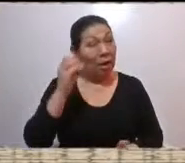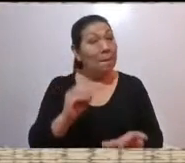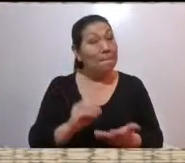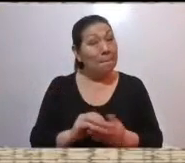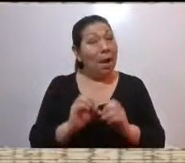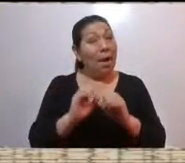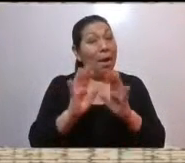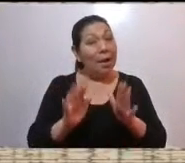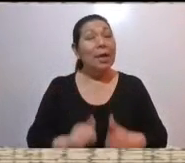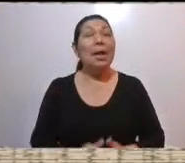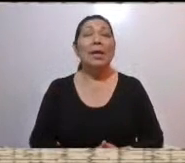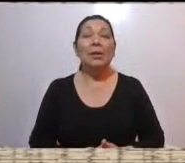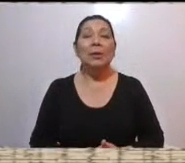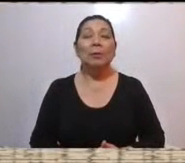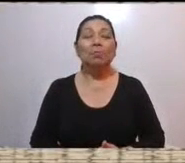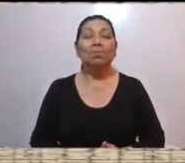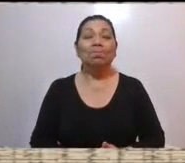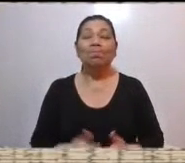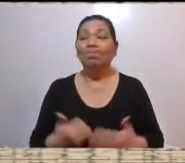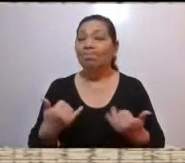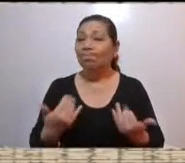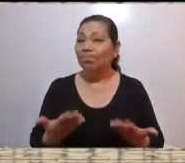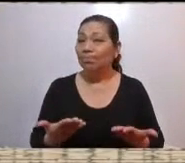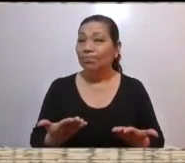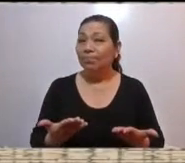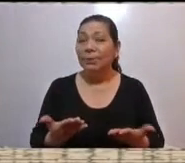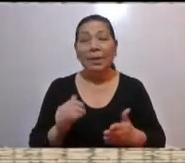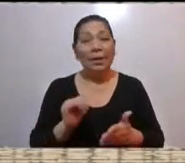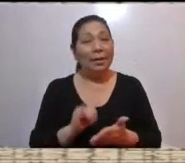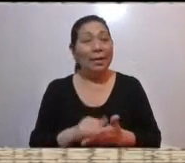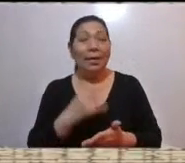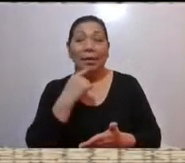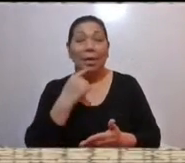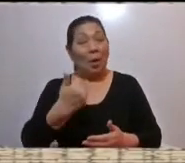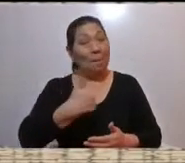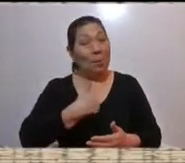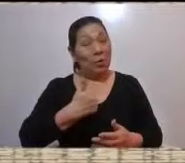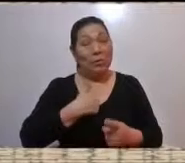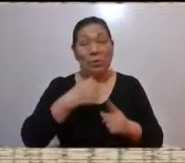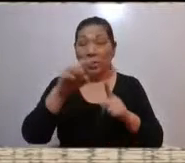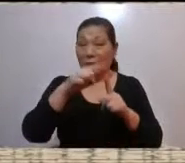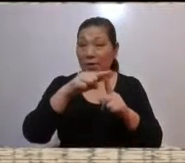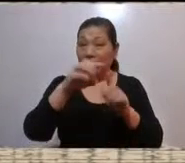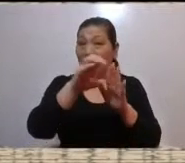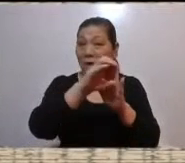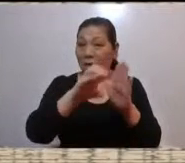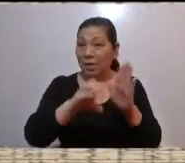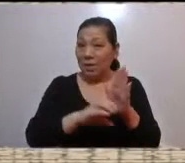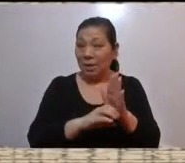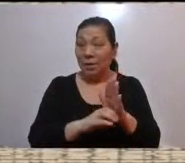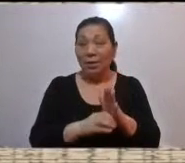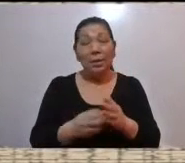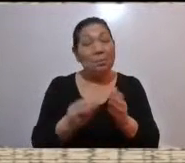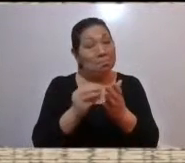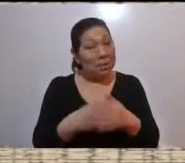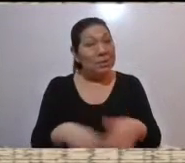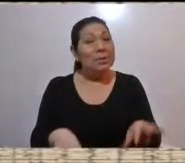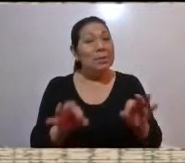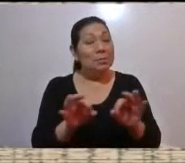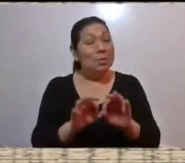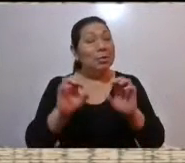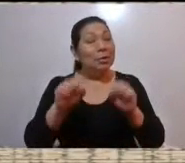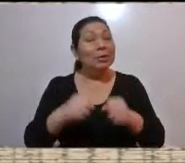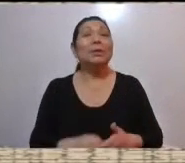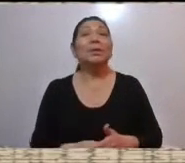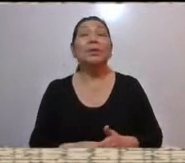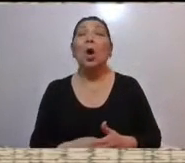Bastante, creo que clara la posición y el aspecto que establece el propio tribunal, ¿no? Cuando